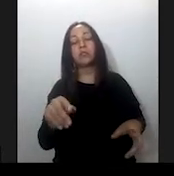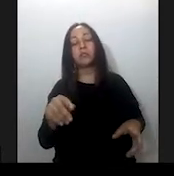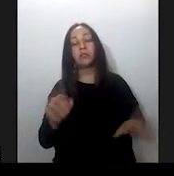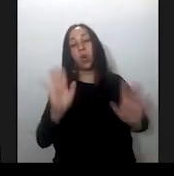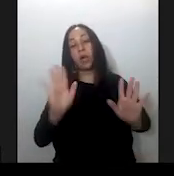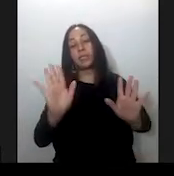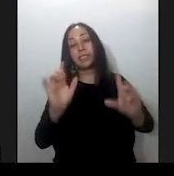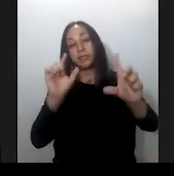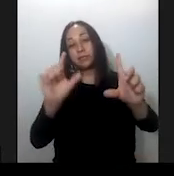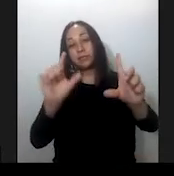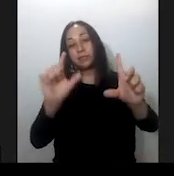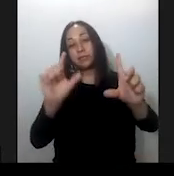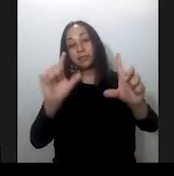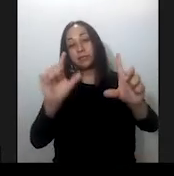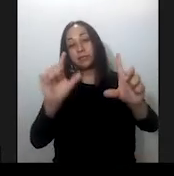esta forma.